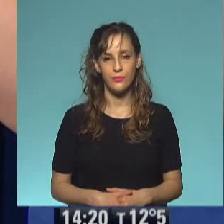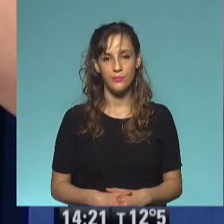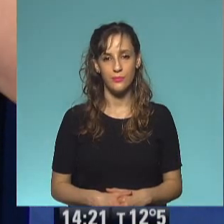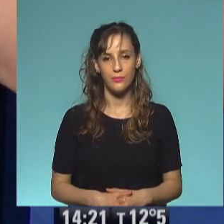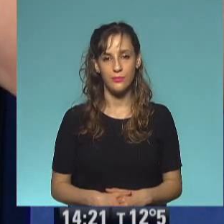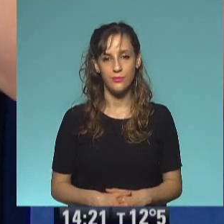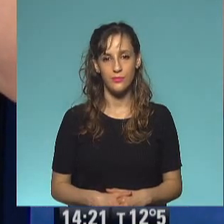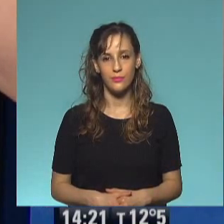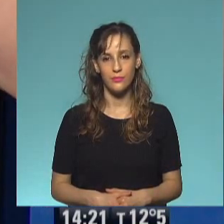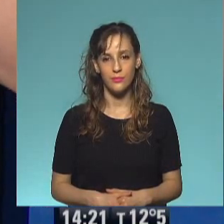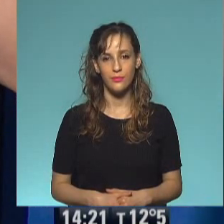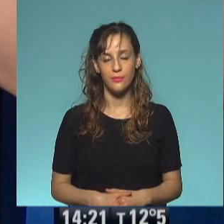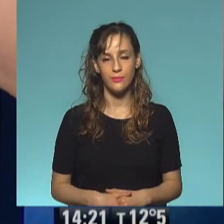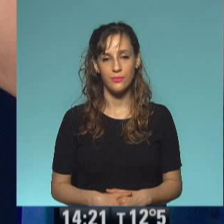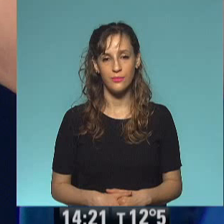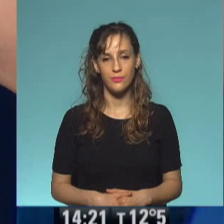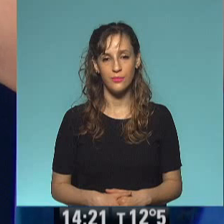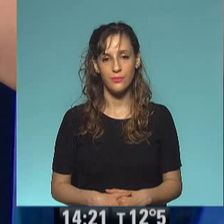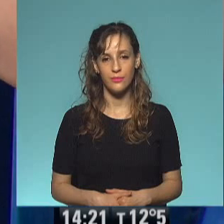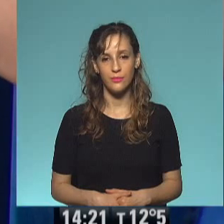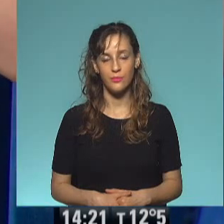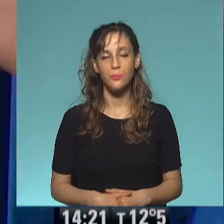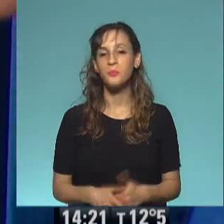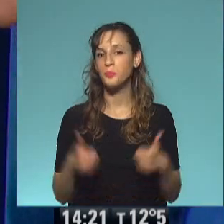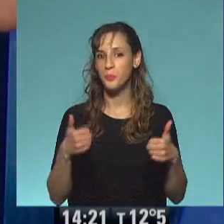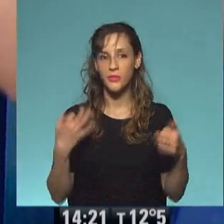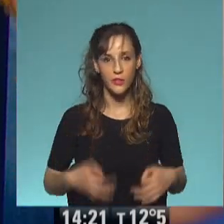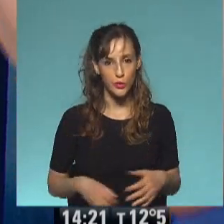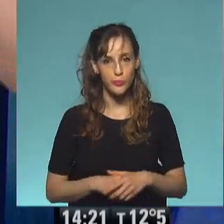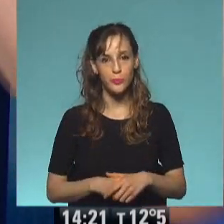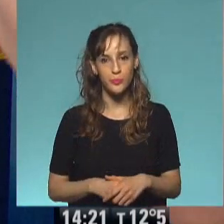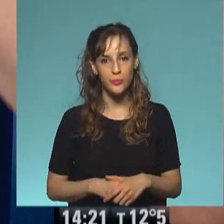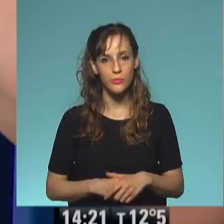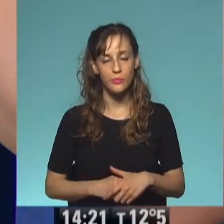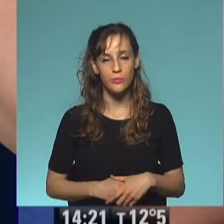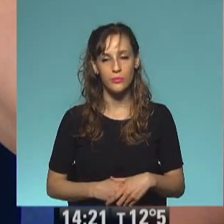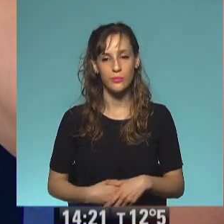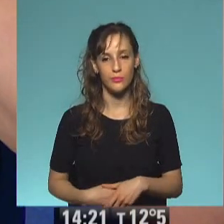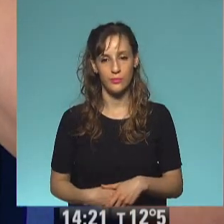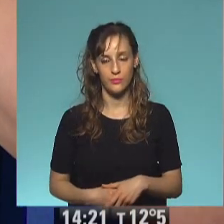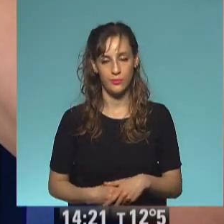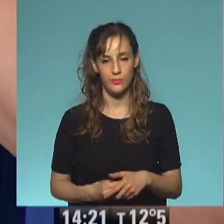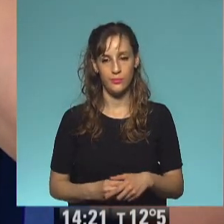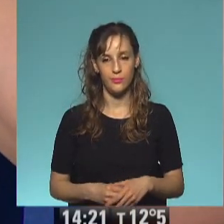A ver, ahí. Ahí va. ¿Sí está bien? Perfecto. Perfecto.